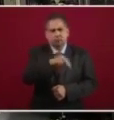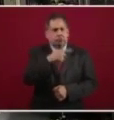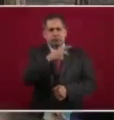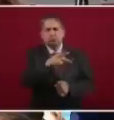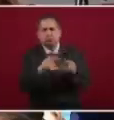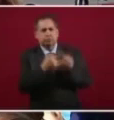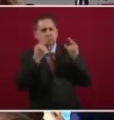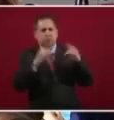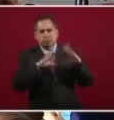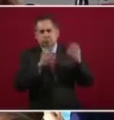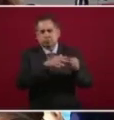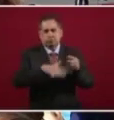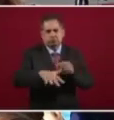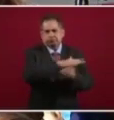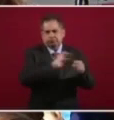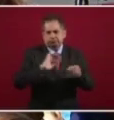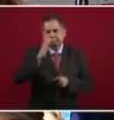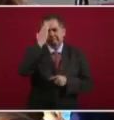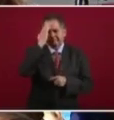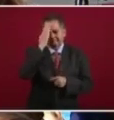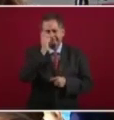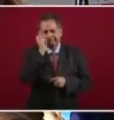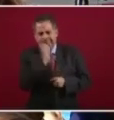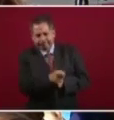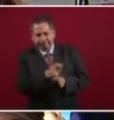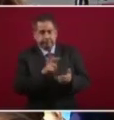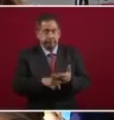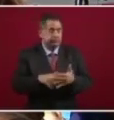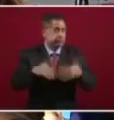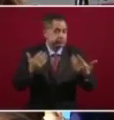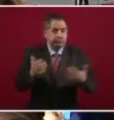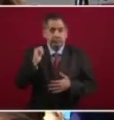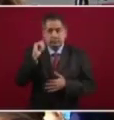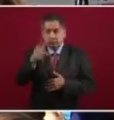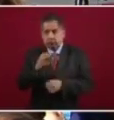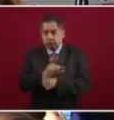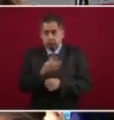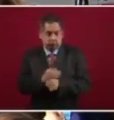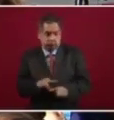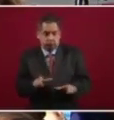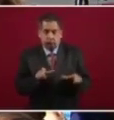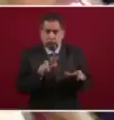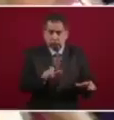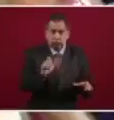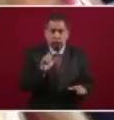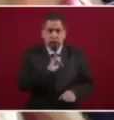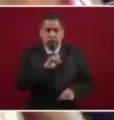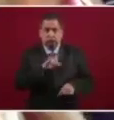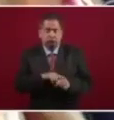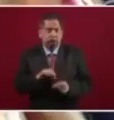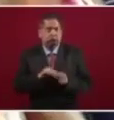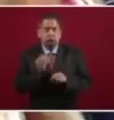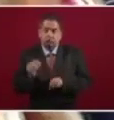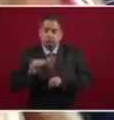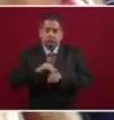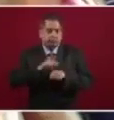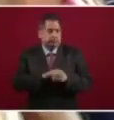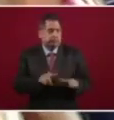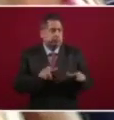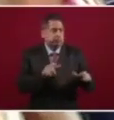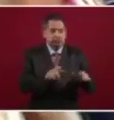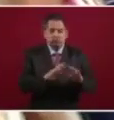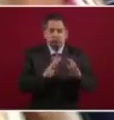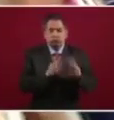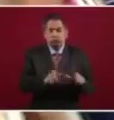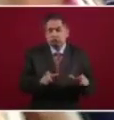tiene en la región y con esto que acaba de suceder, ¿tiene algún tipo de protección especial, adicional? ¿Tiene algún tipo